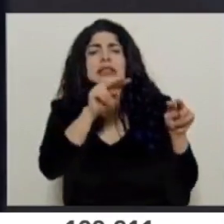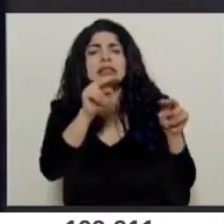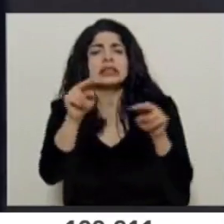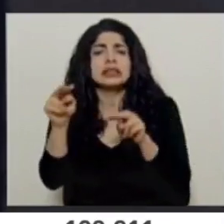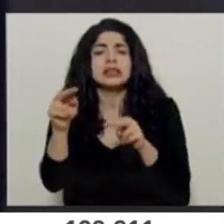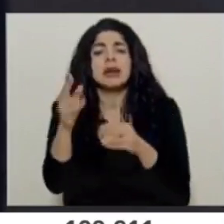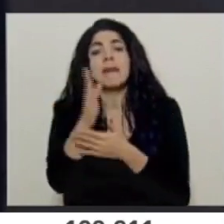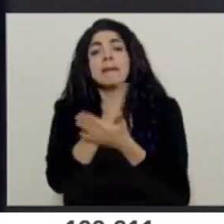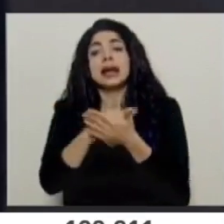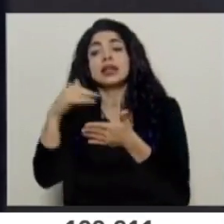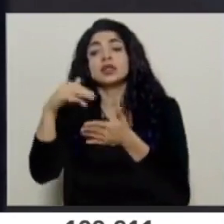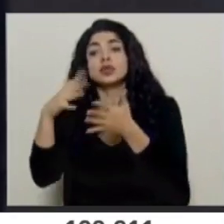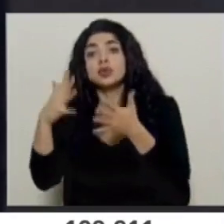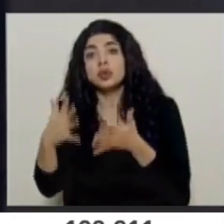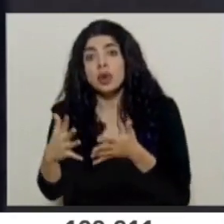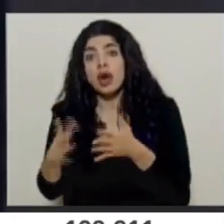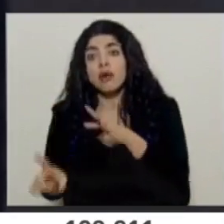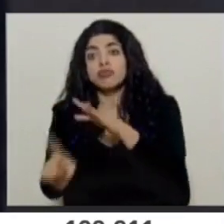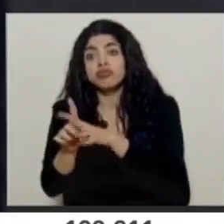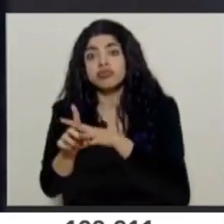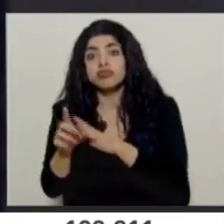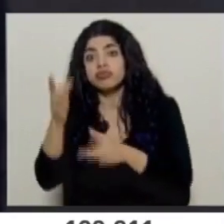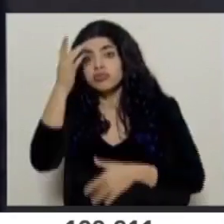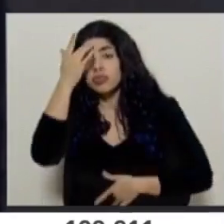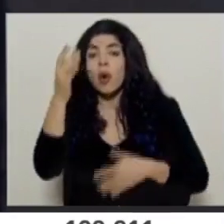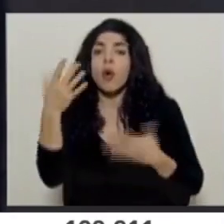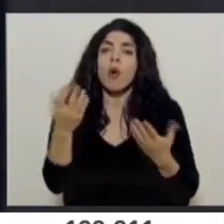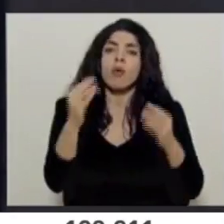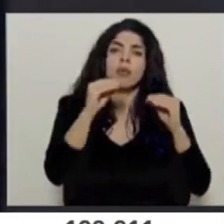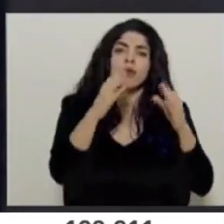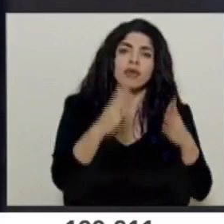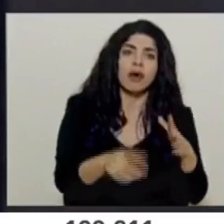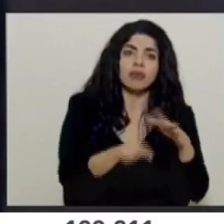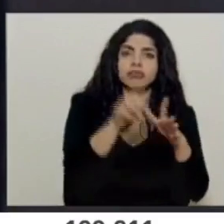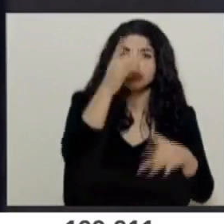por parte de estudiantes como por parte de docentes?